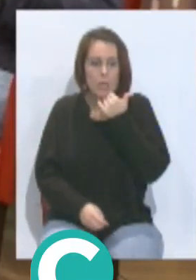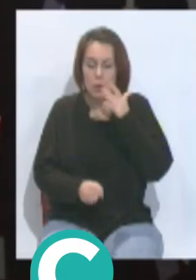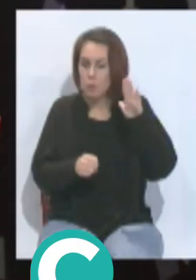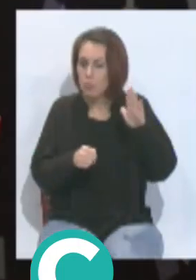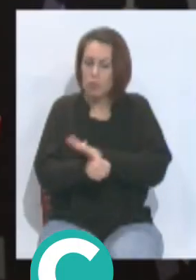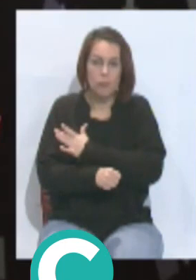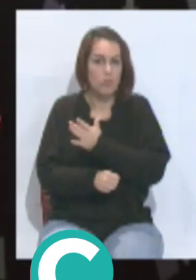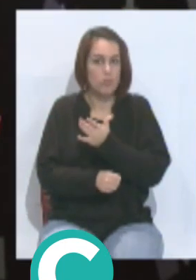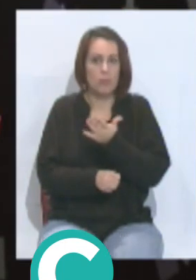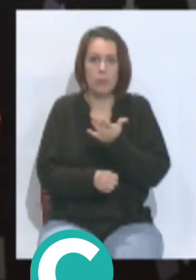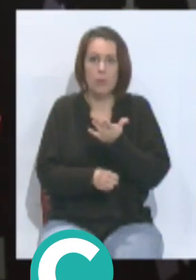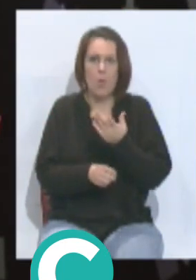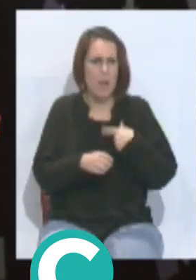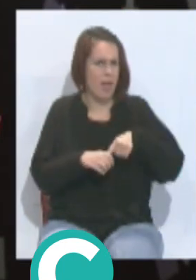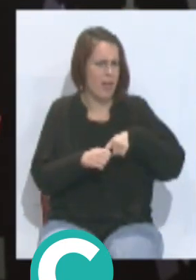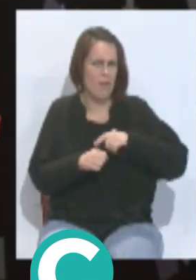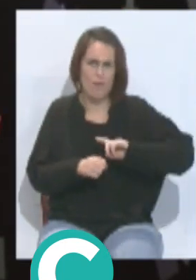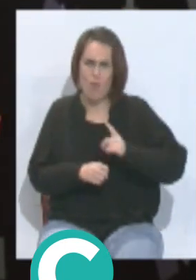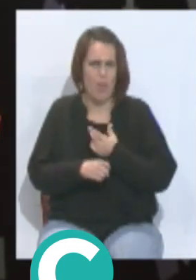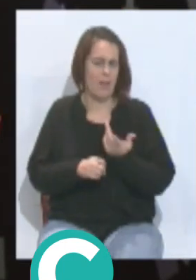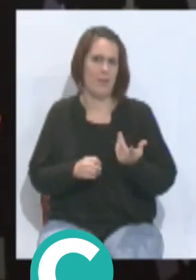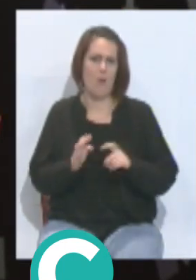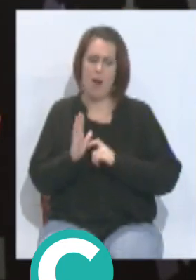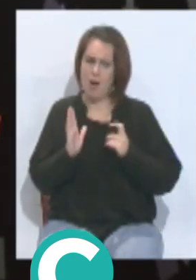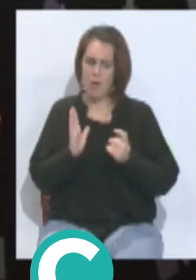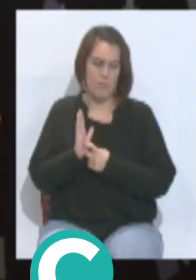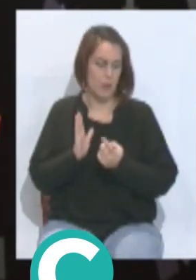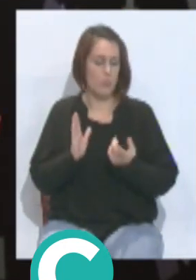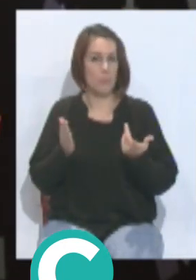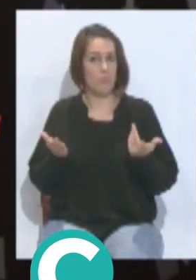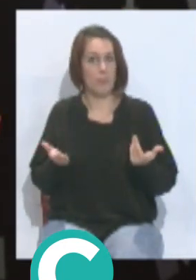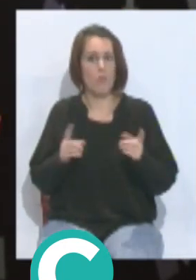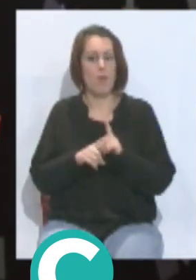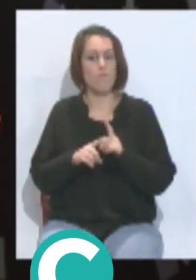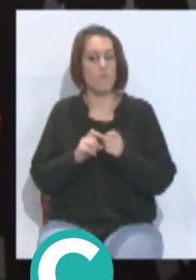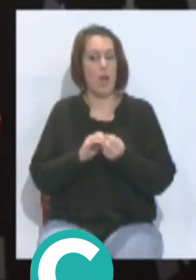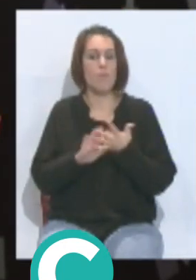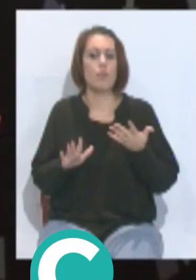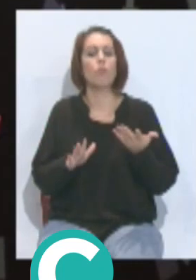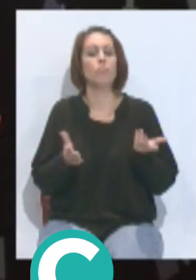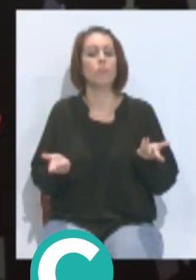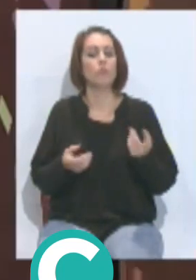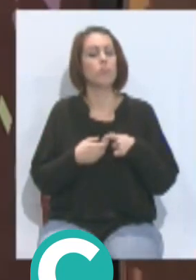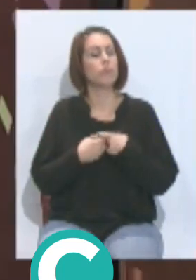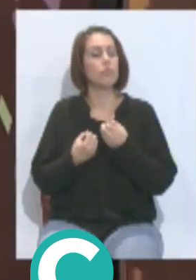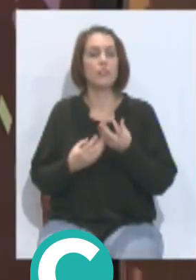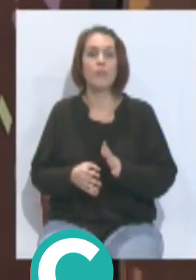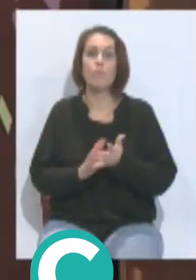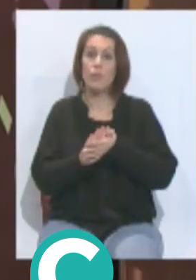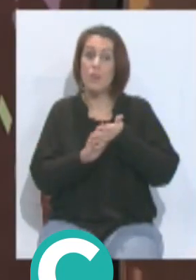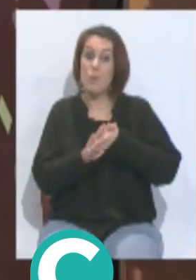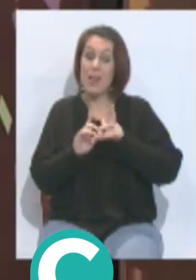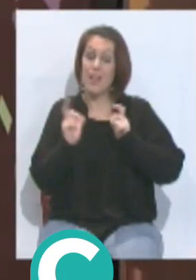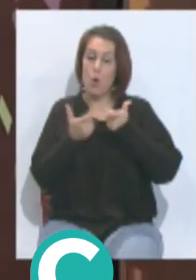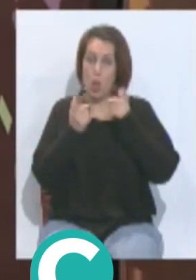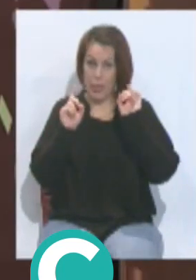cubrieron todas las plazas, ¿no? Uh-huh. O sea que ha sido muy, muy rápido y ha tenido muy buena acogida. Uh-huh. Hablemos del equipo